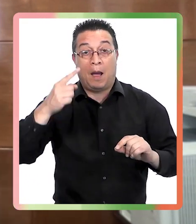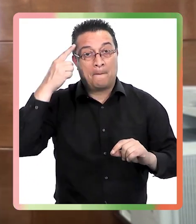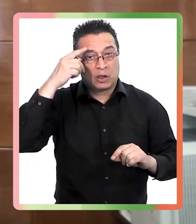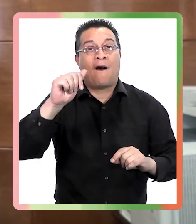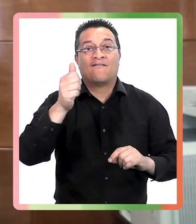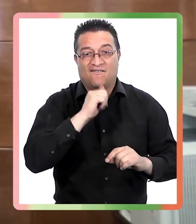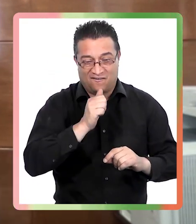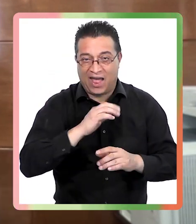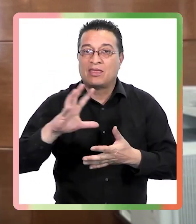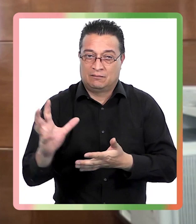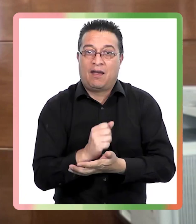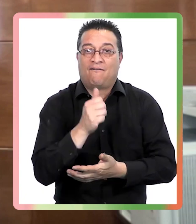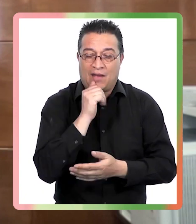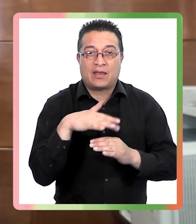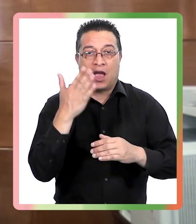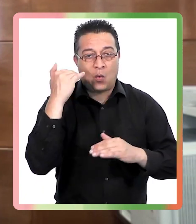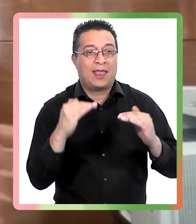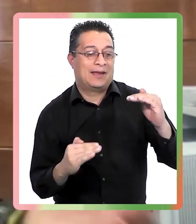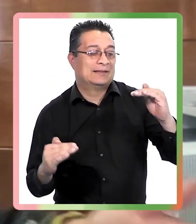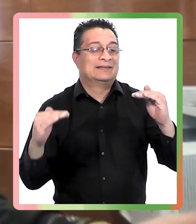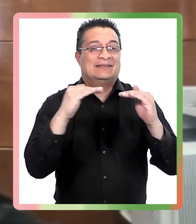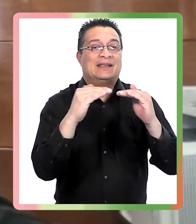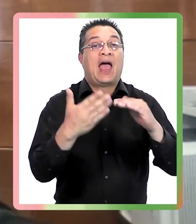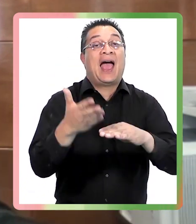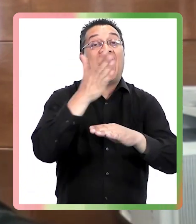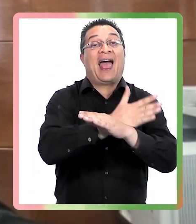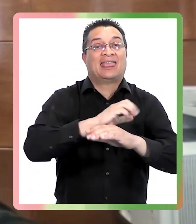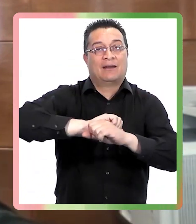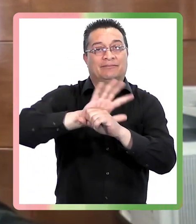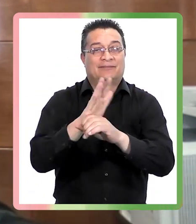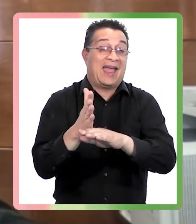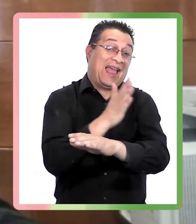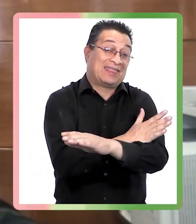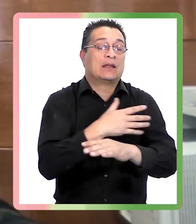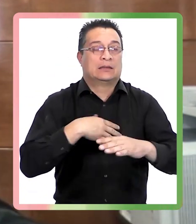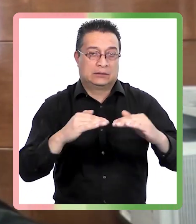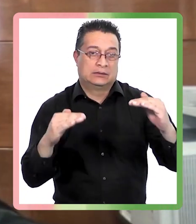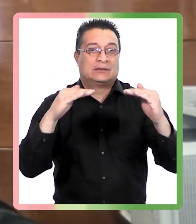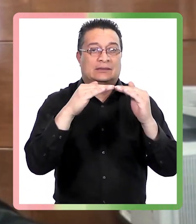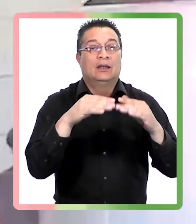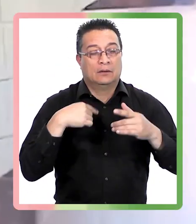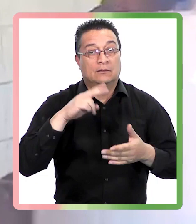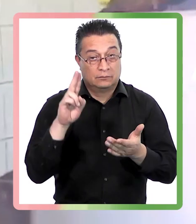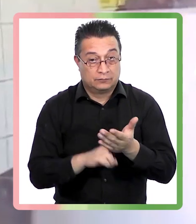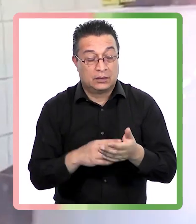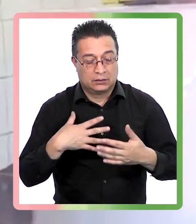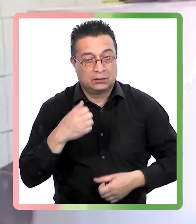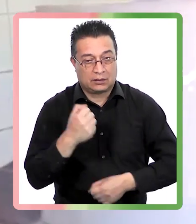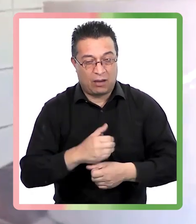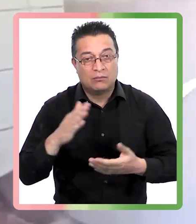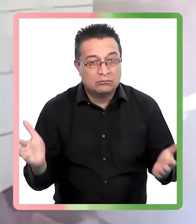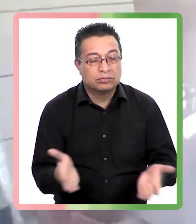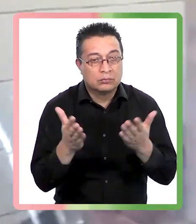distancia que no nos ha permitido llegar a los números que teníamos con anterioridad a la pandemia. Efectivamente tenemos la tarea de